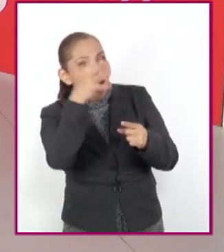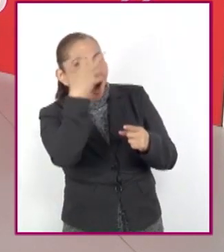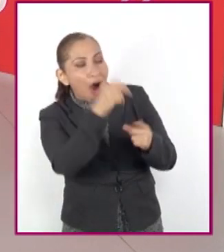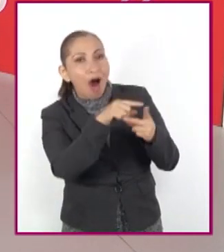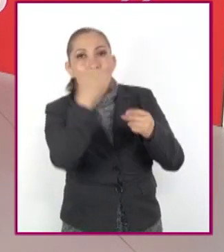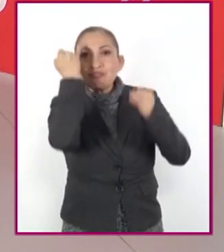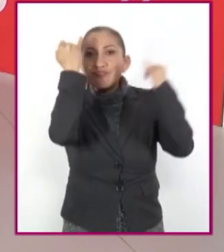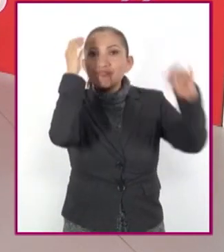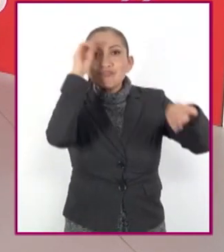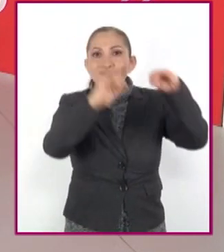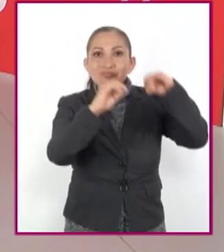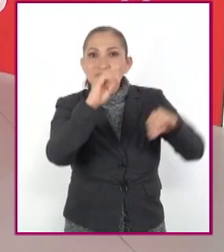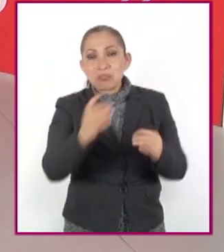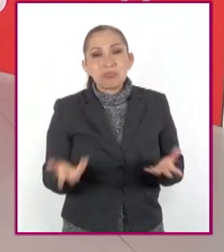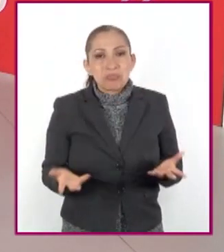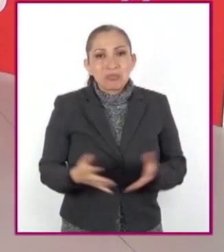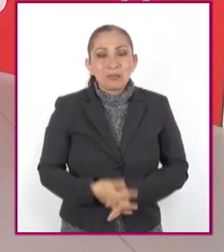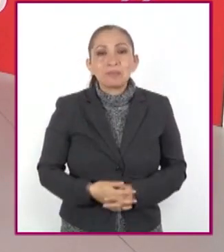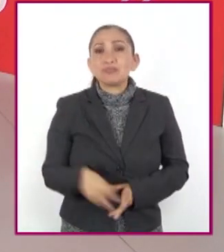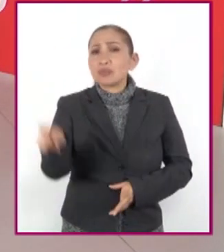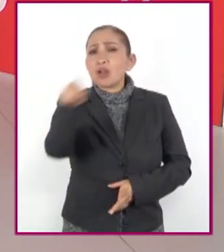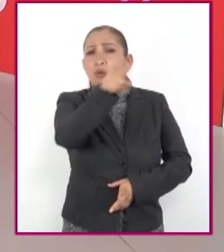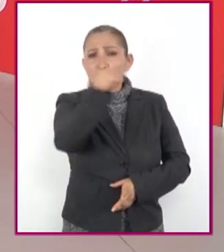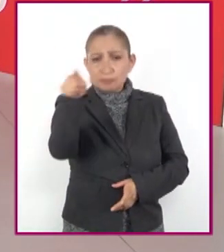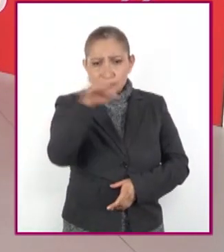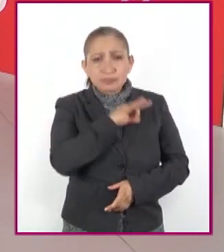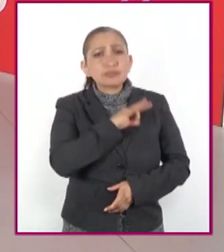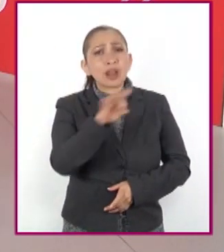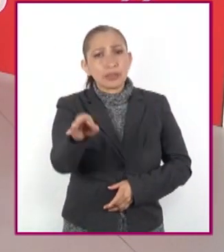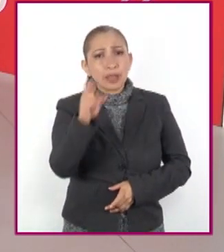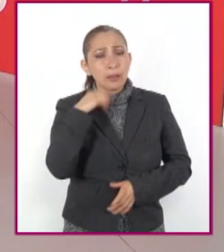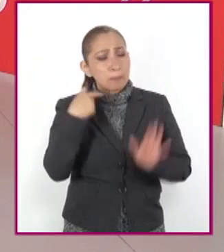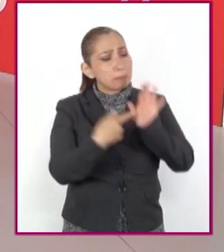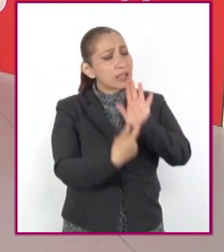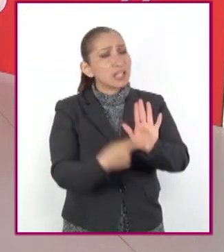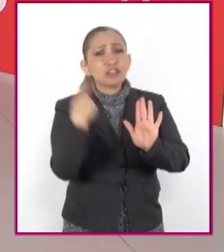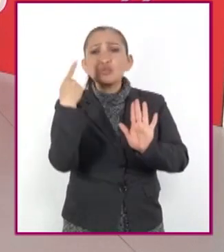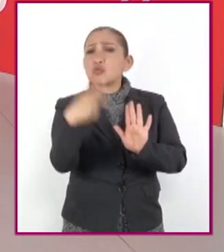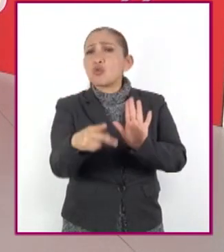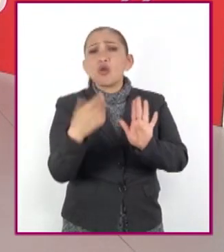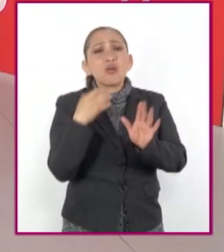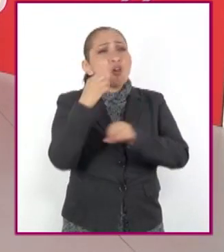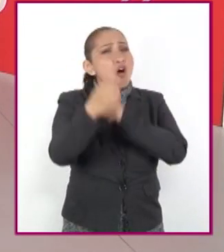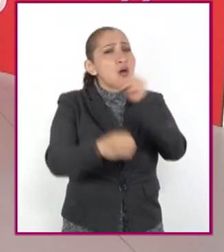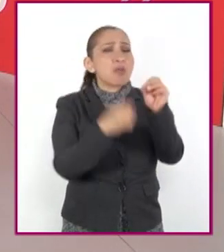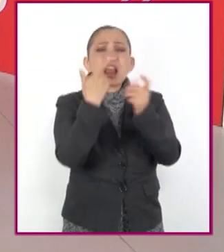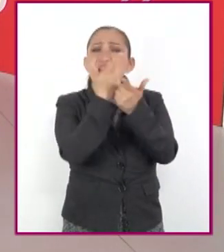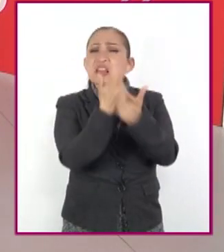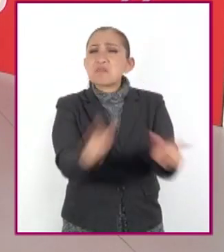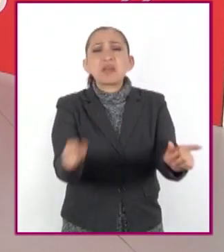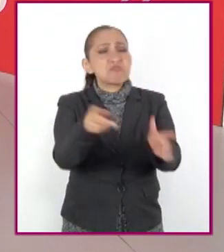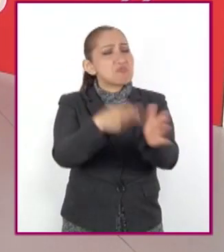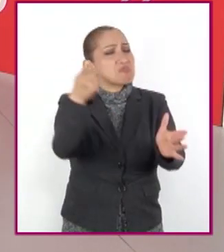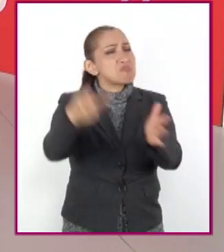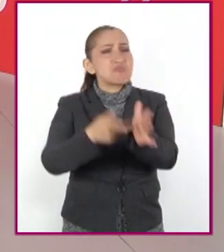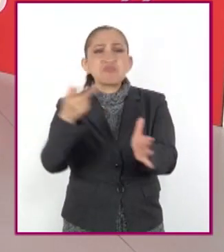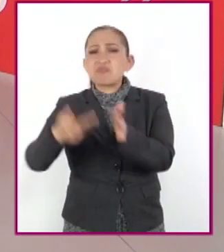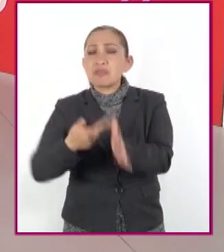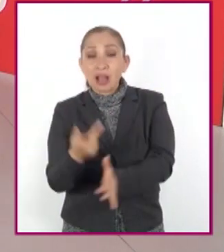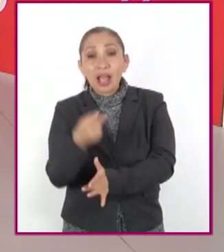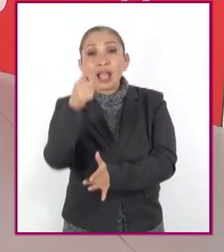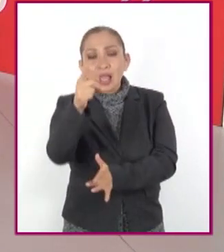su creatividad. Ustedes pueden presentar su performance las veces que sean necesarias